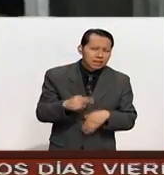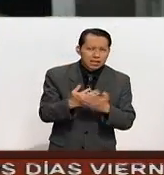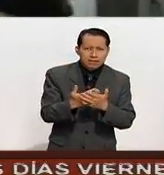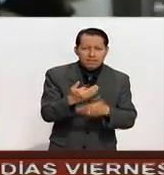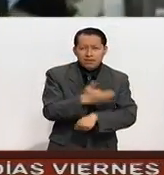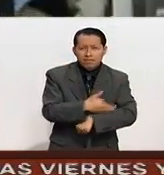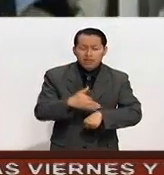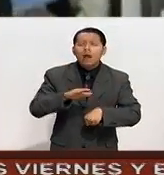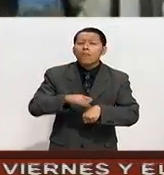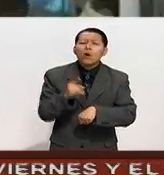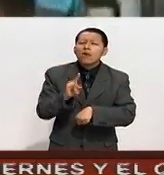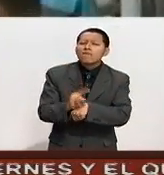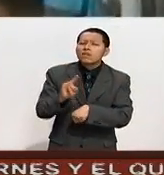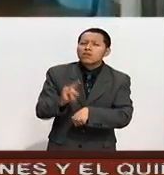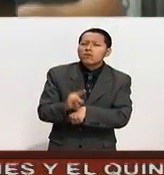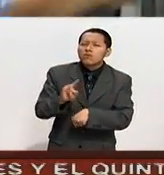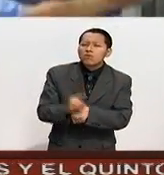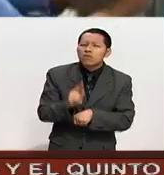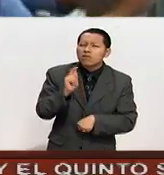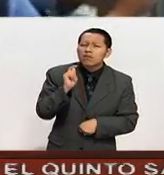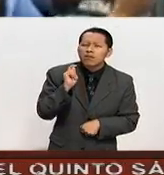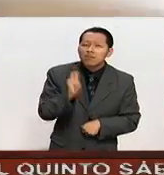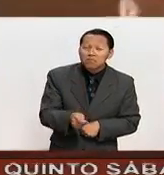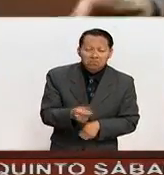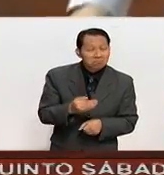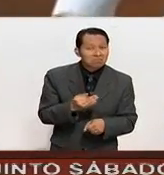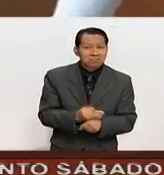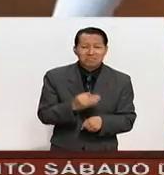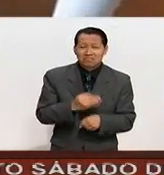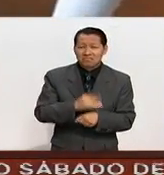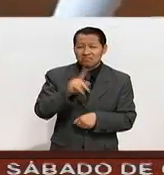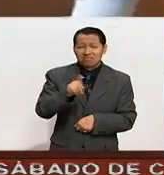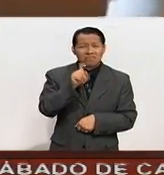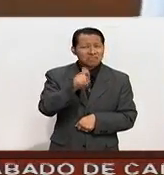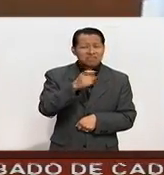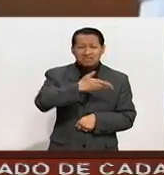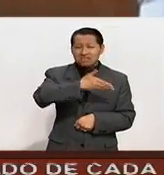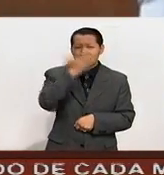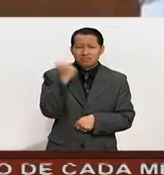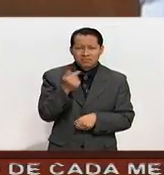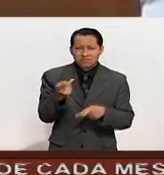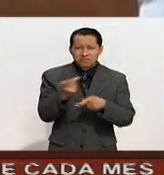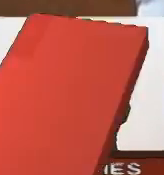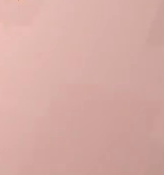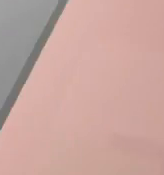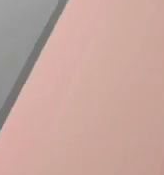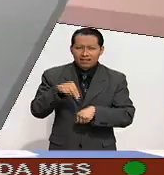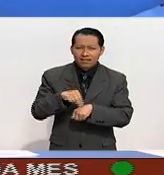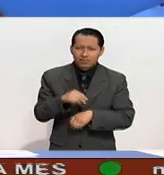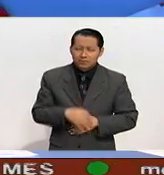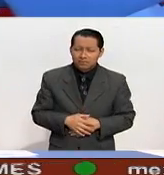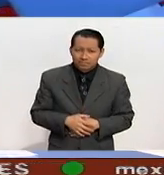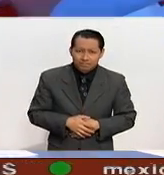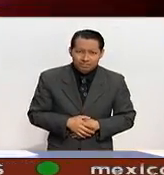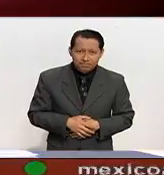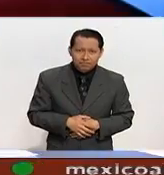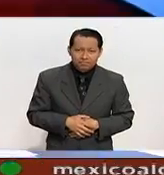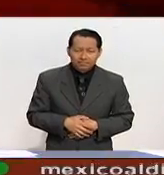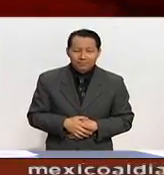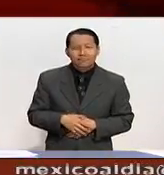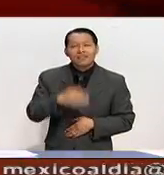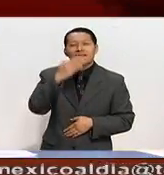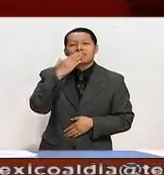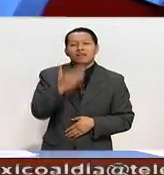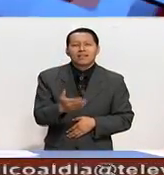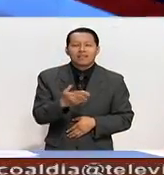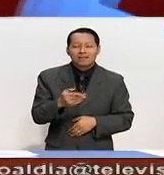qué fingió? Pues hasta el momento no sabemos qué fue lo que ocurrió allá en Nicaragua. Bueno,